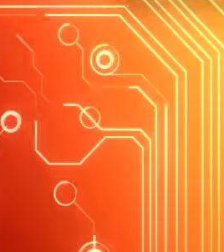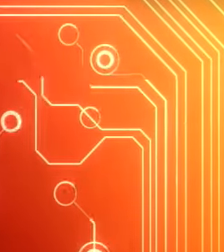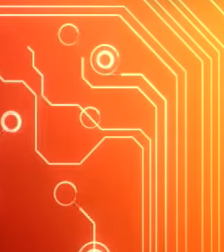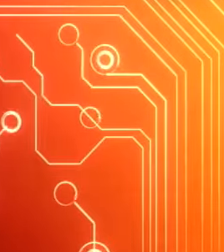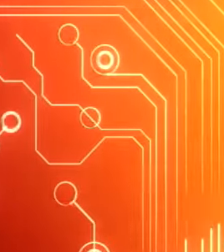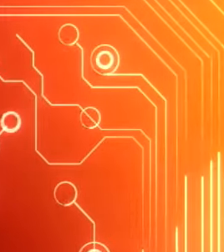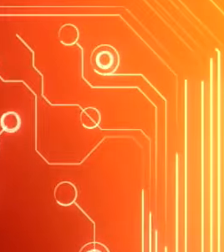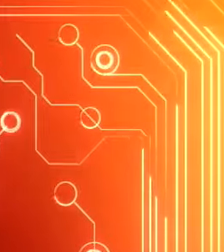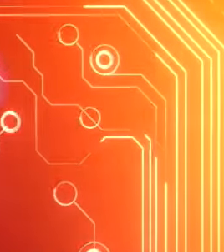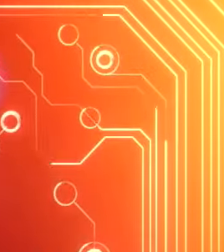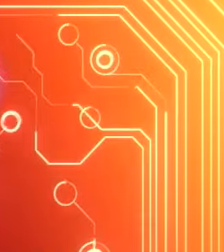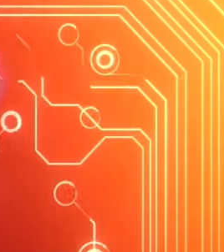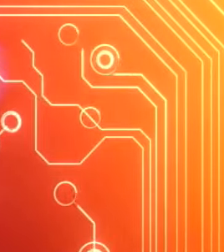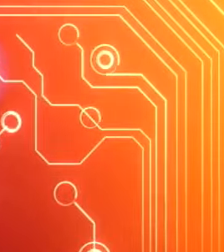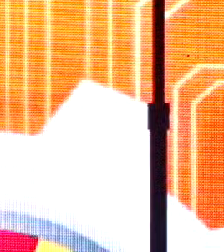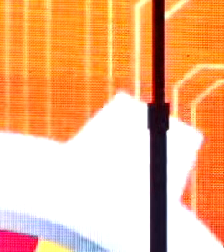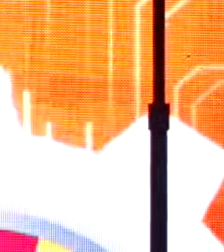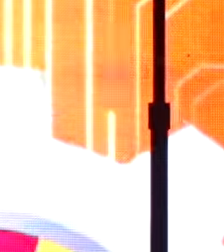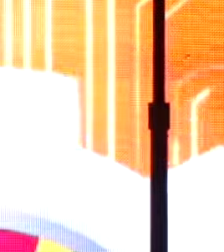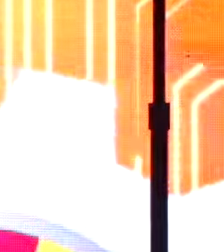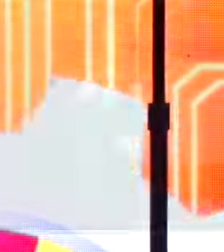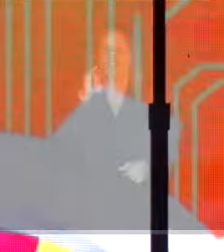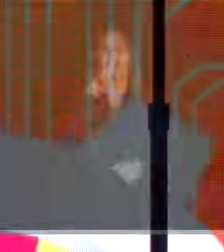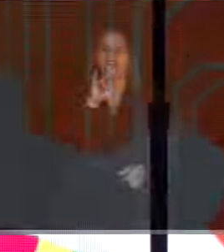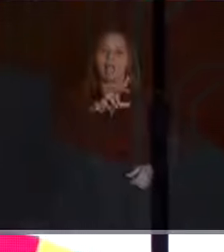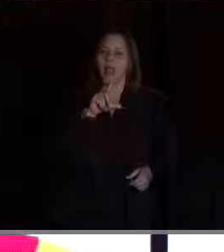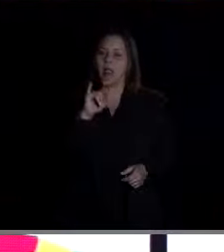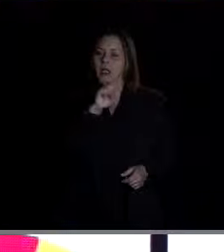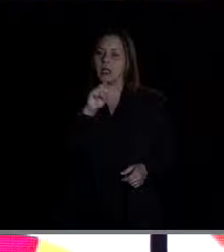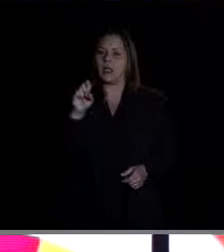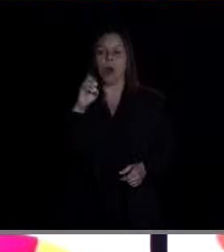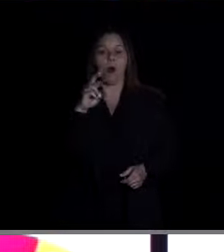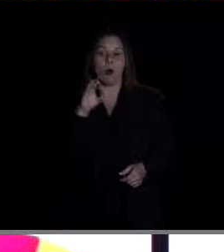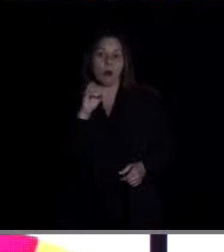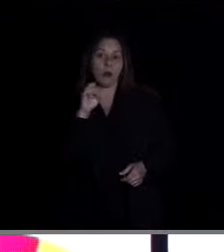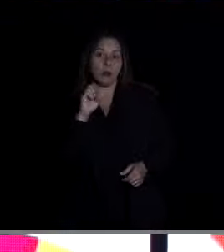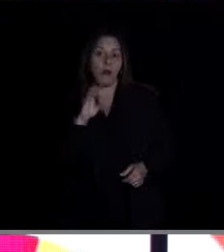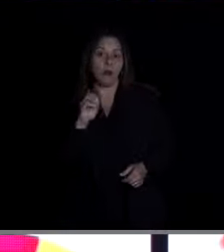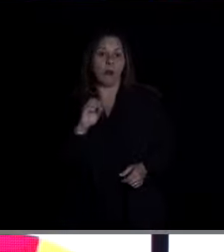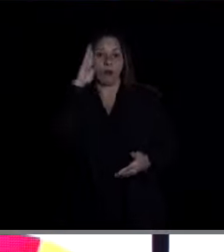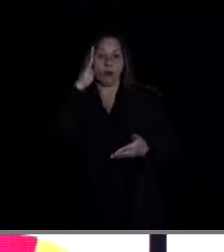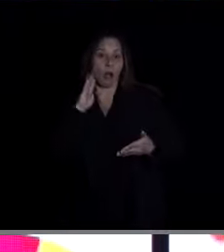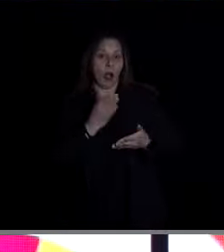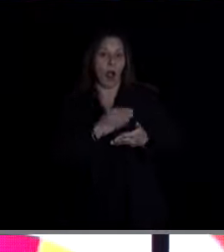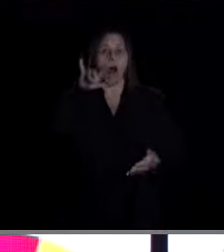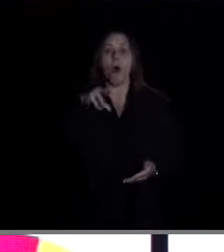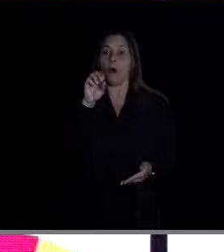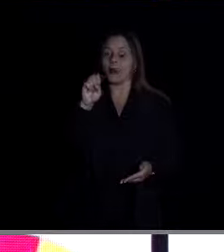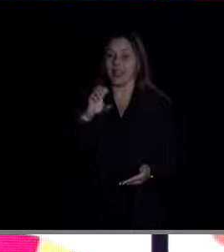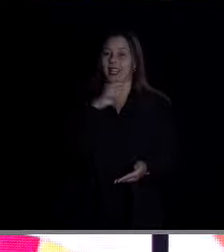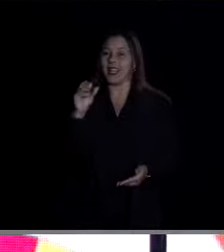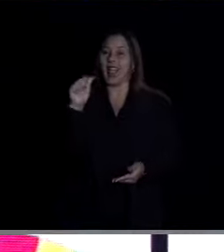a su esposa, a nuestra primera dama, la señora Ibelis Orozco, sus hijos, José Alejandro y Amanda. Un